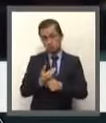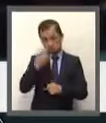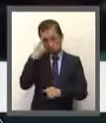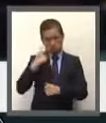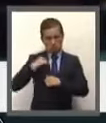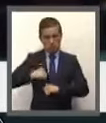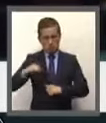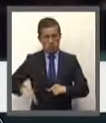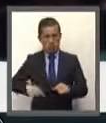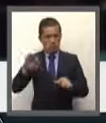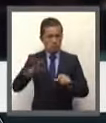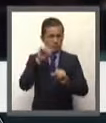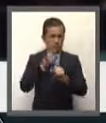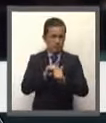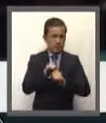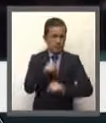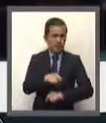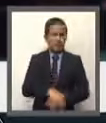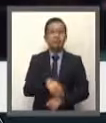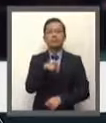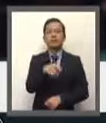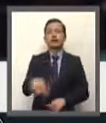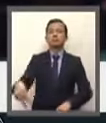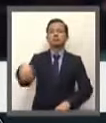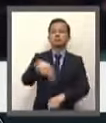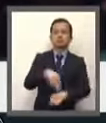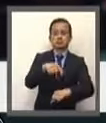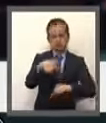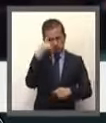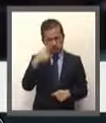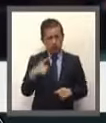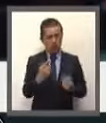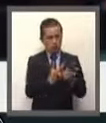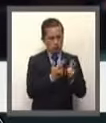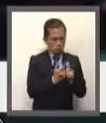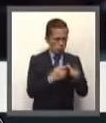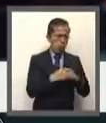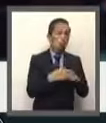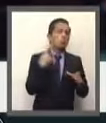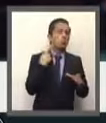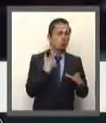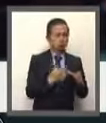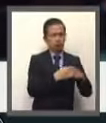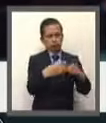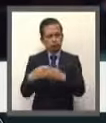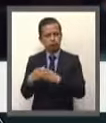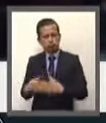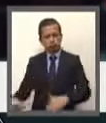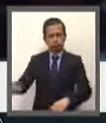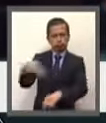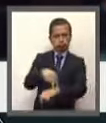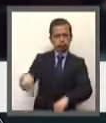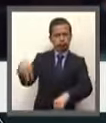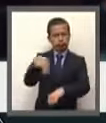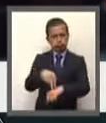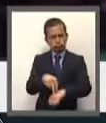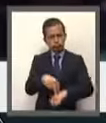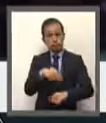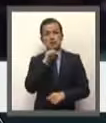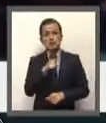Pública Federal, donde escuchará las intervenciones de los legisladores y responderá a